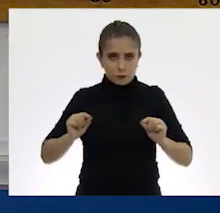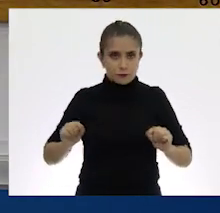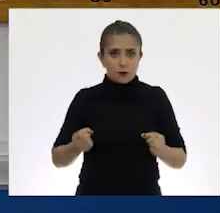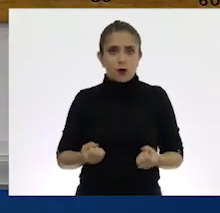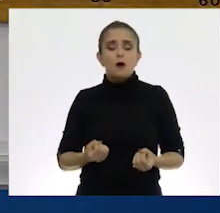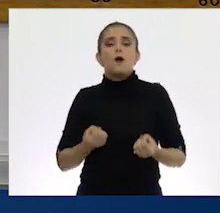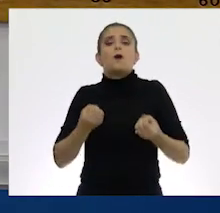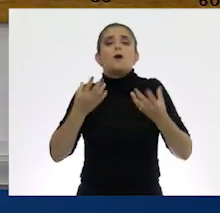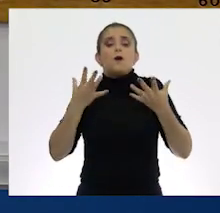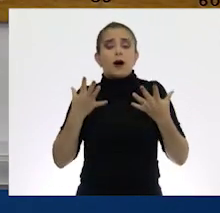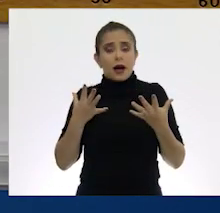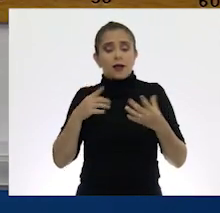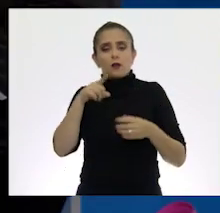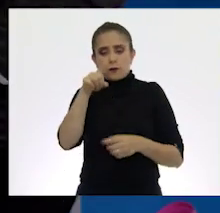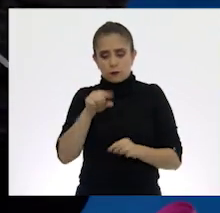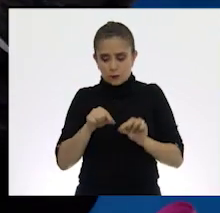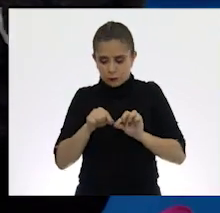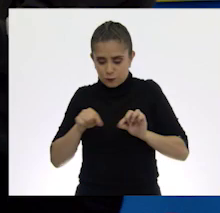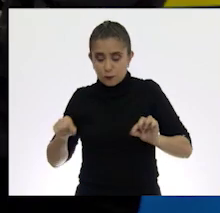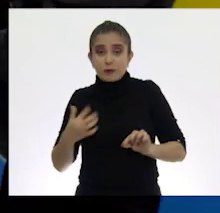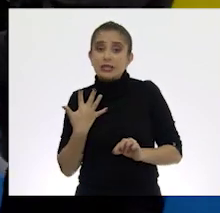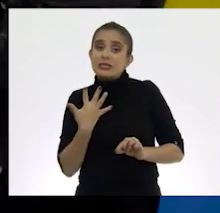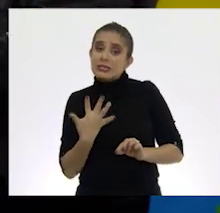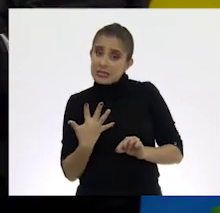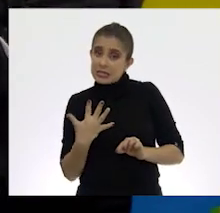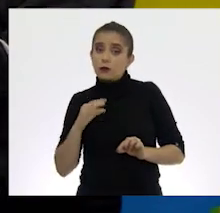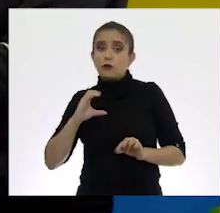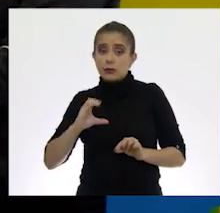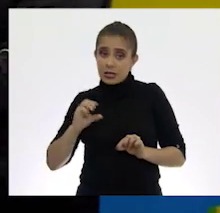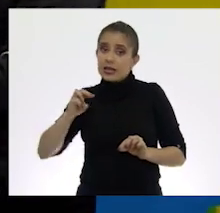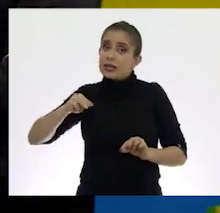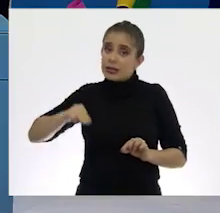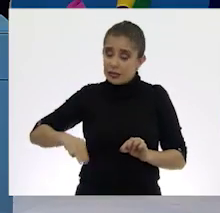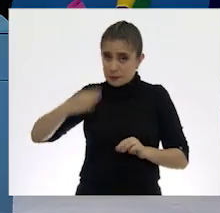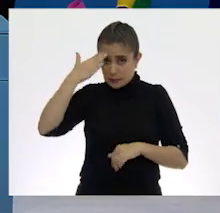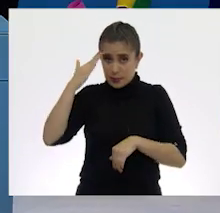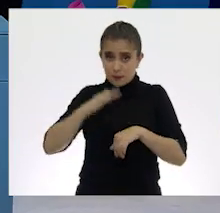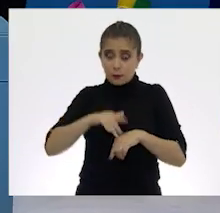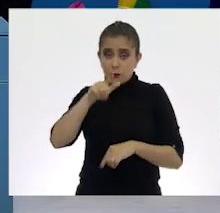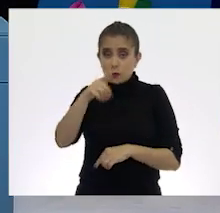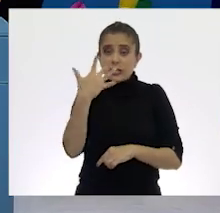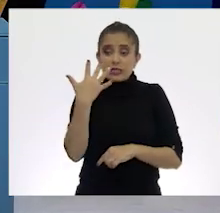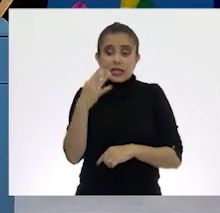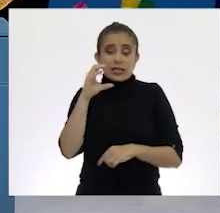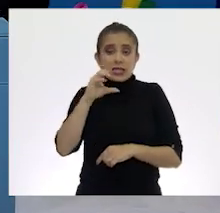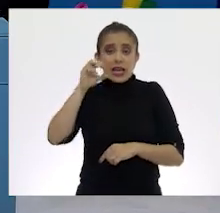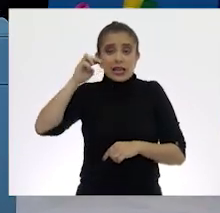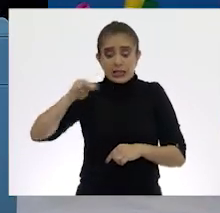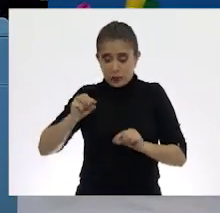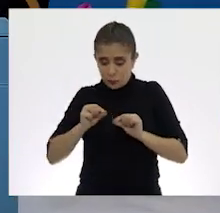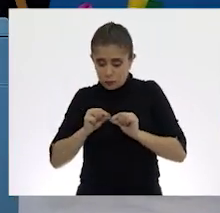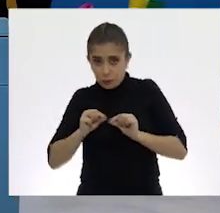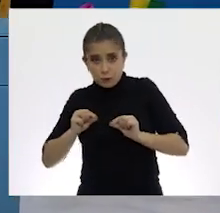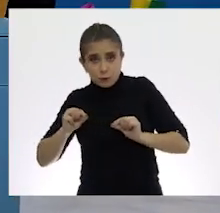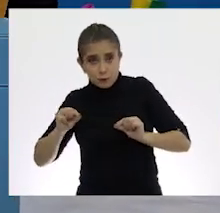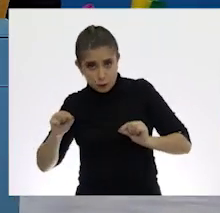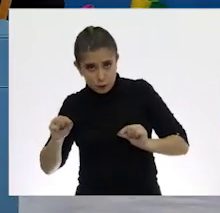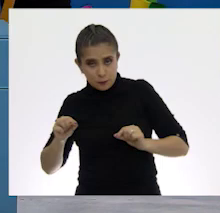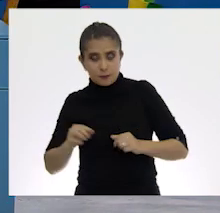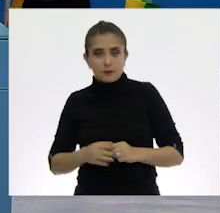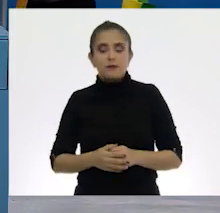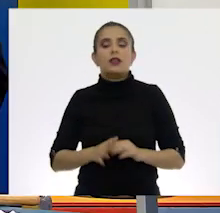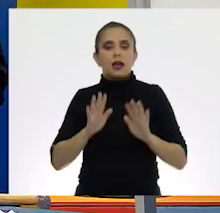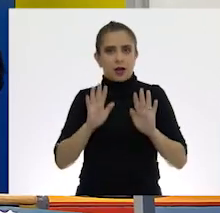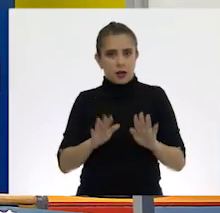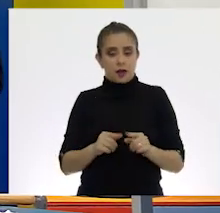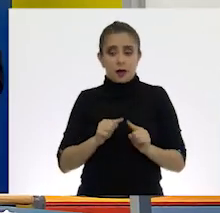Tendrán que hacer una línea de 5 centímetros, ¿de acuerdo? Y considerando que sus otros dos